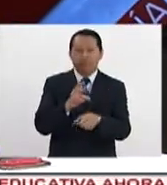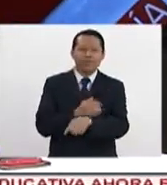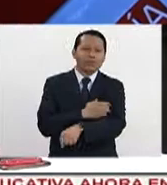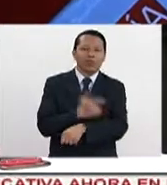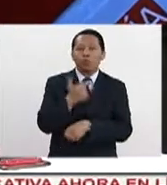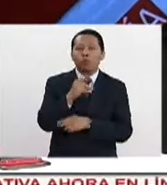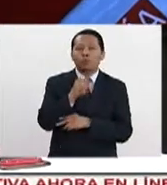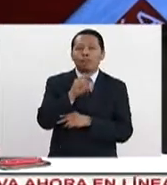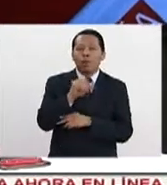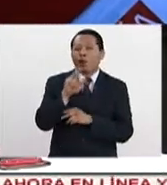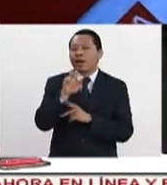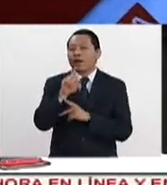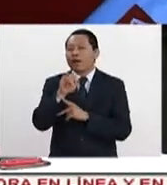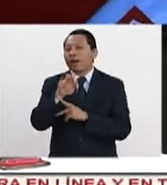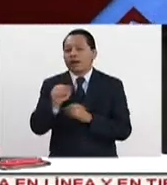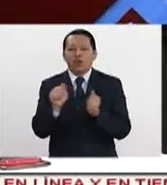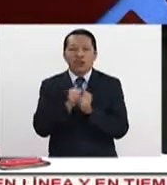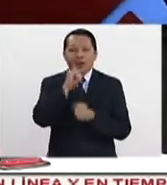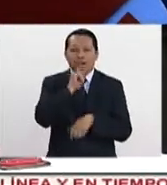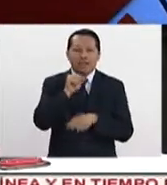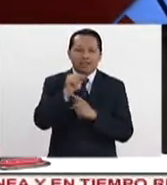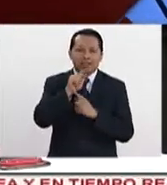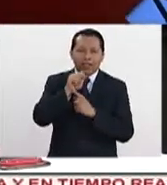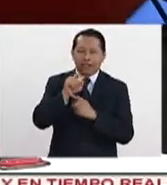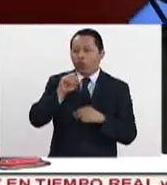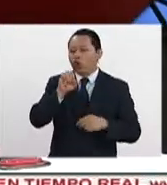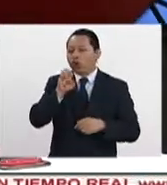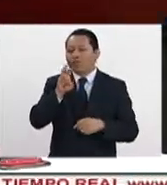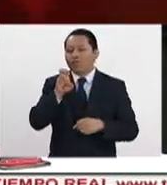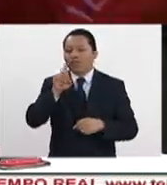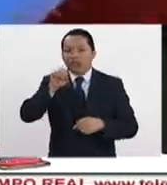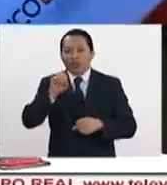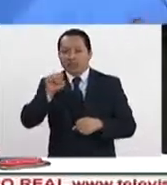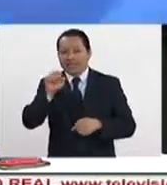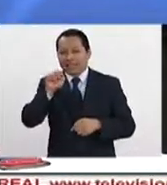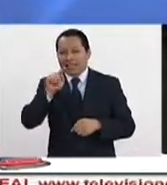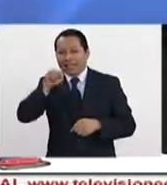compañero Gustavo Rentería con el jefe del SAT, Osvaldo Santín. Aquí le